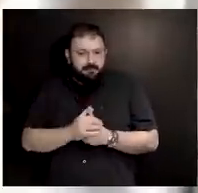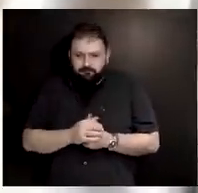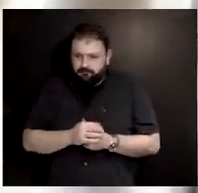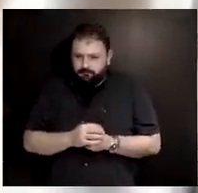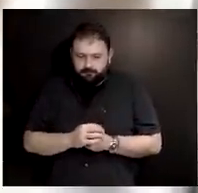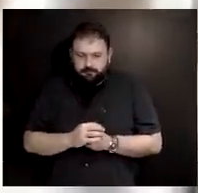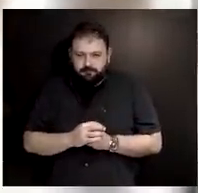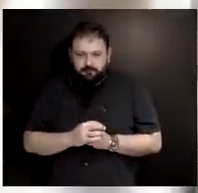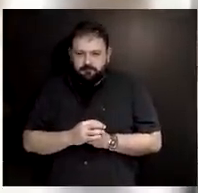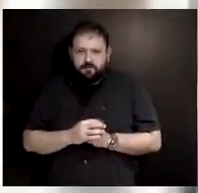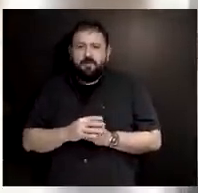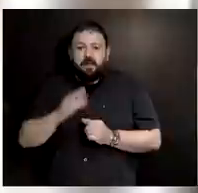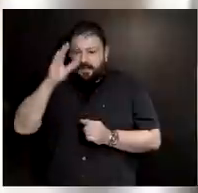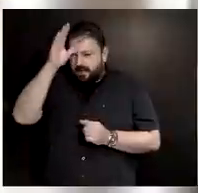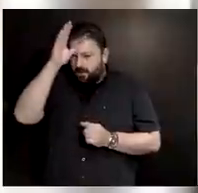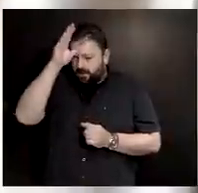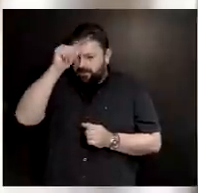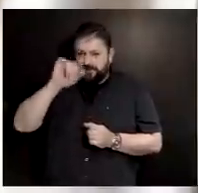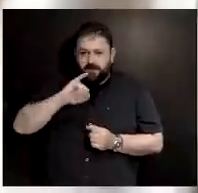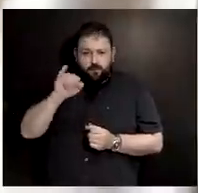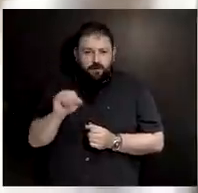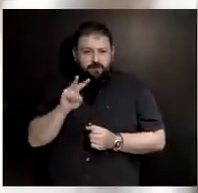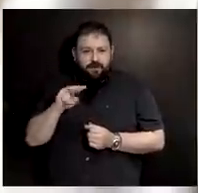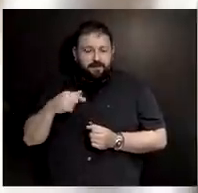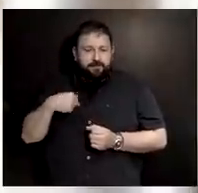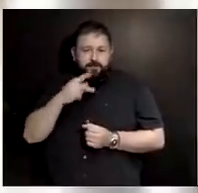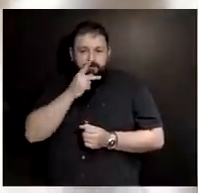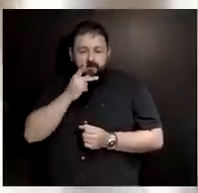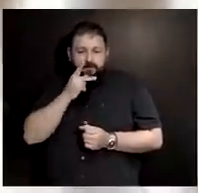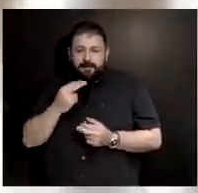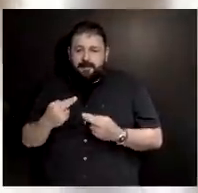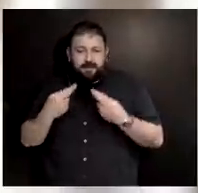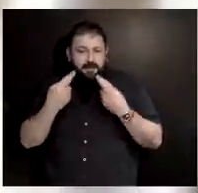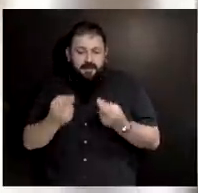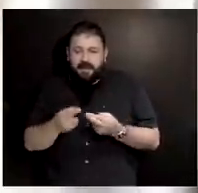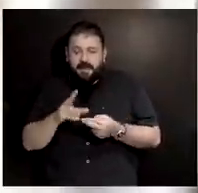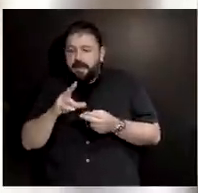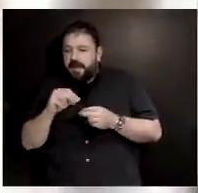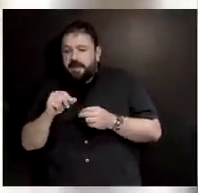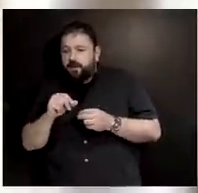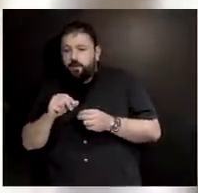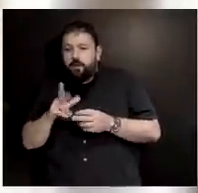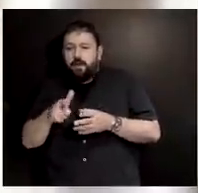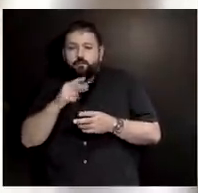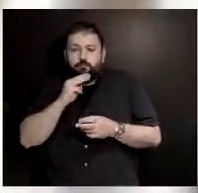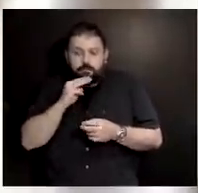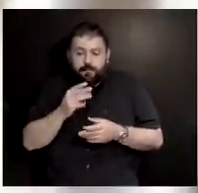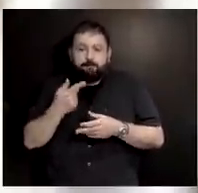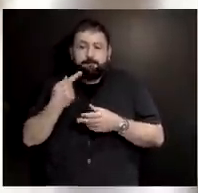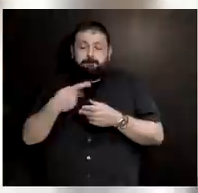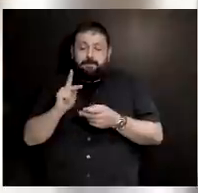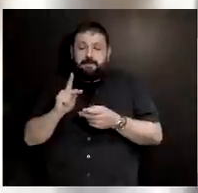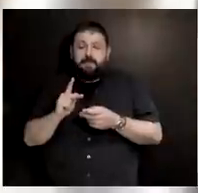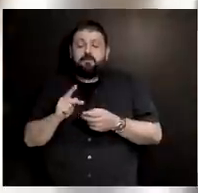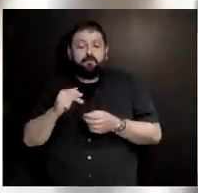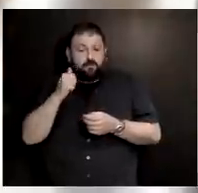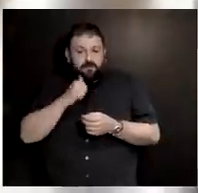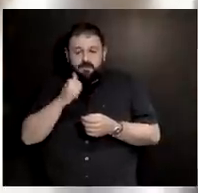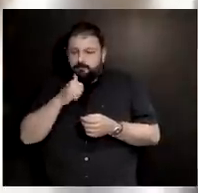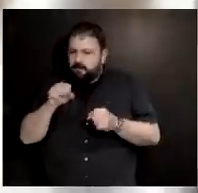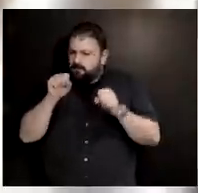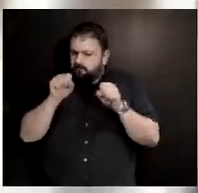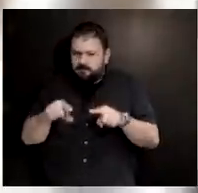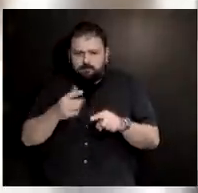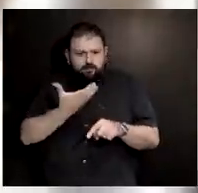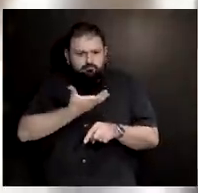Jorge Vergara, mi padre, decía, regalado ni a tu madre. Entonces, Vamos a ir con esa misma